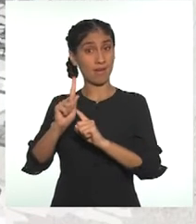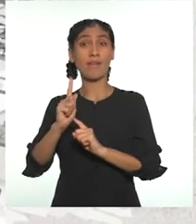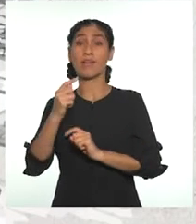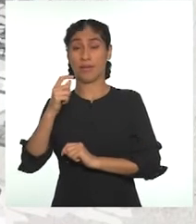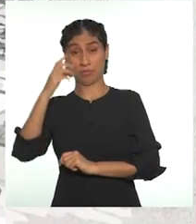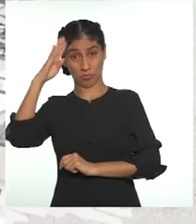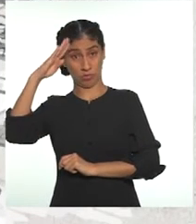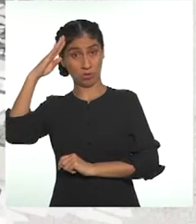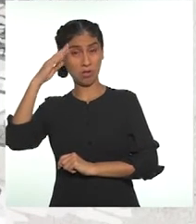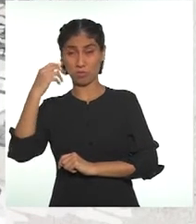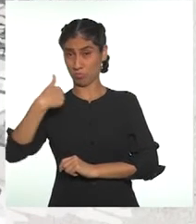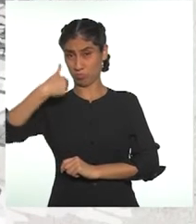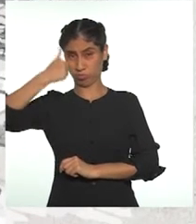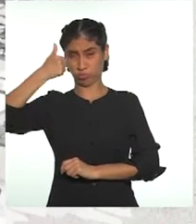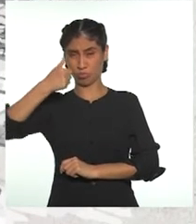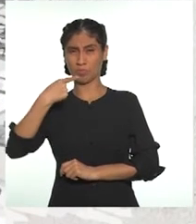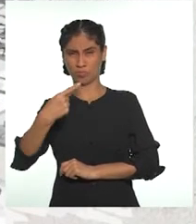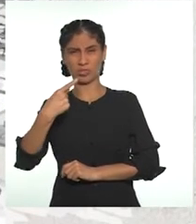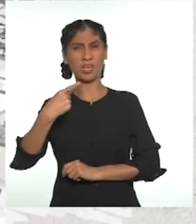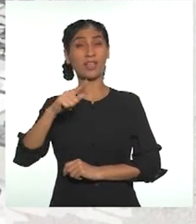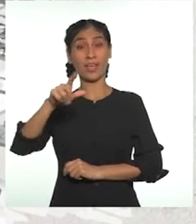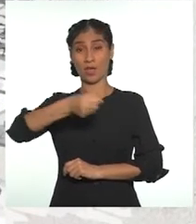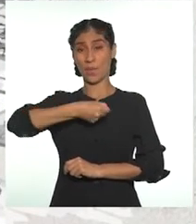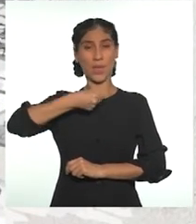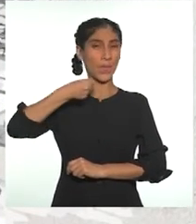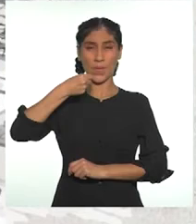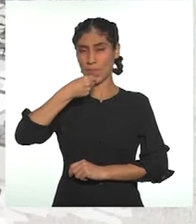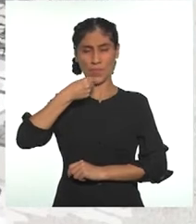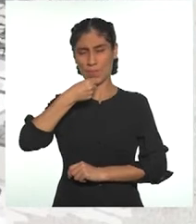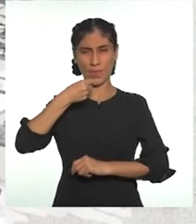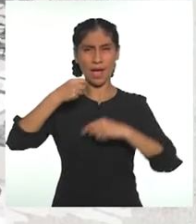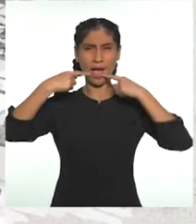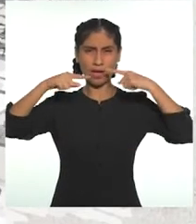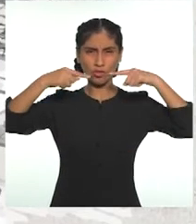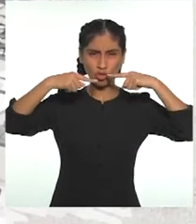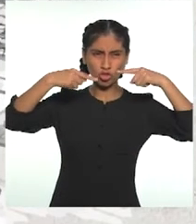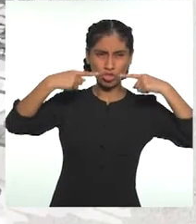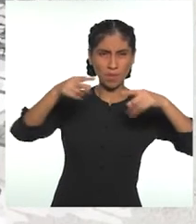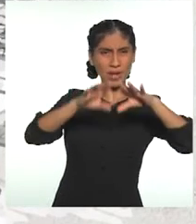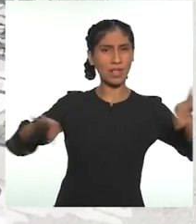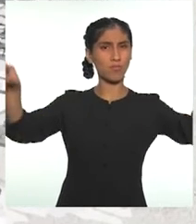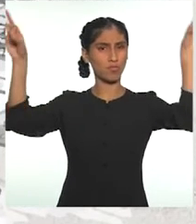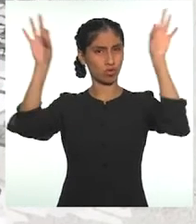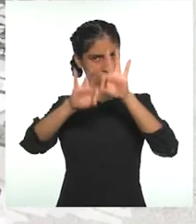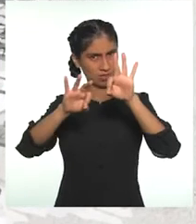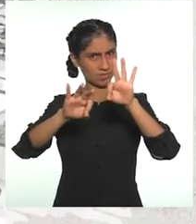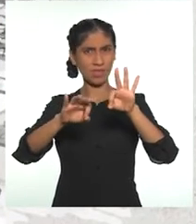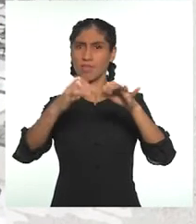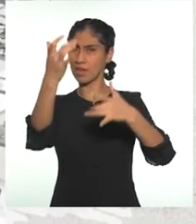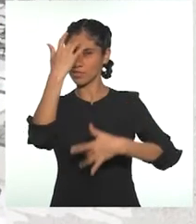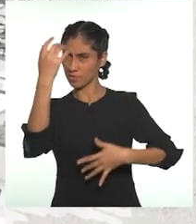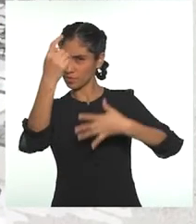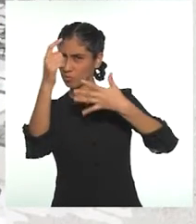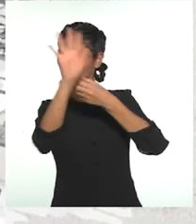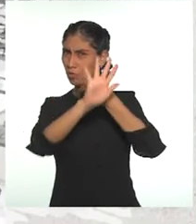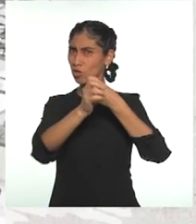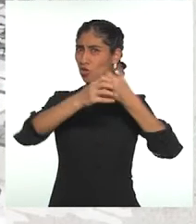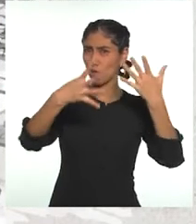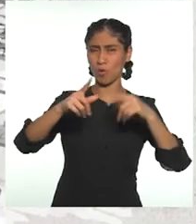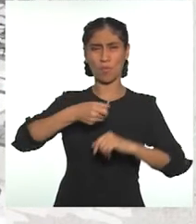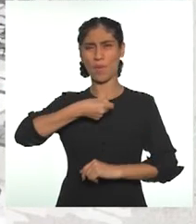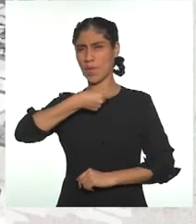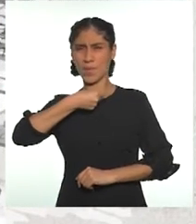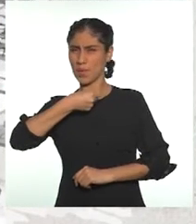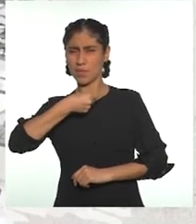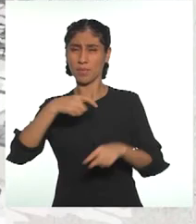de perifonear diariamente las recomendaciones del Ministerio de Salud y sus promotores visitaron casas y repartieron volantes informativos.